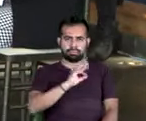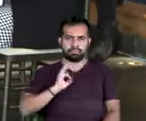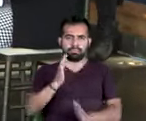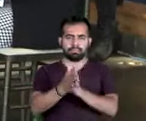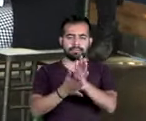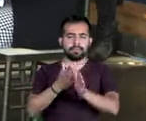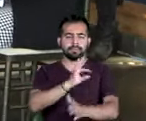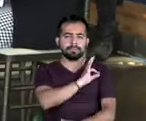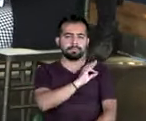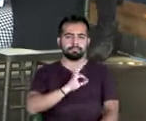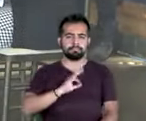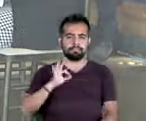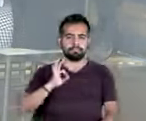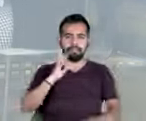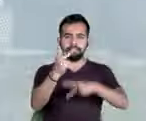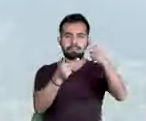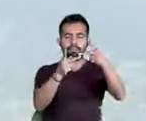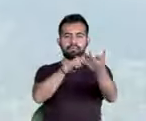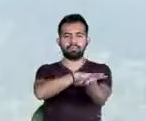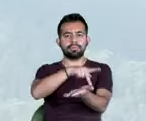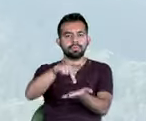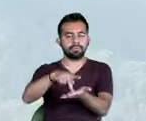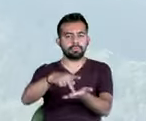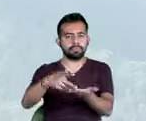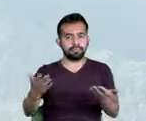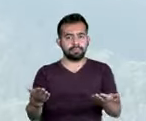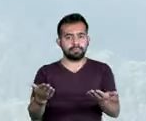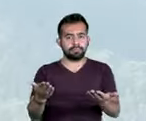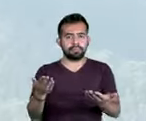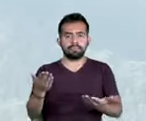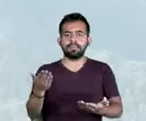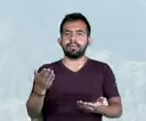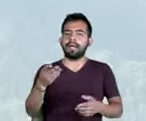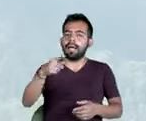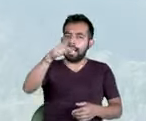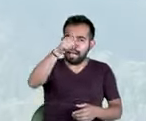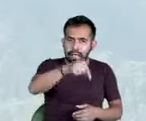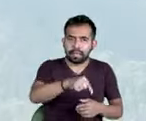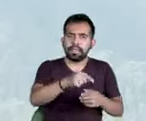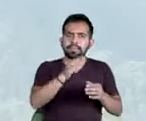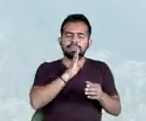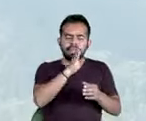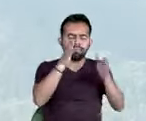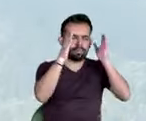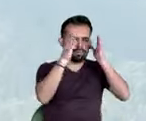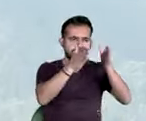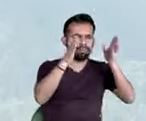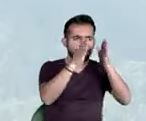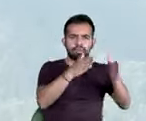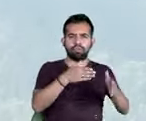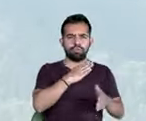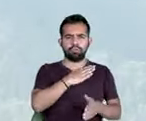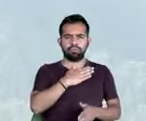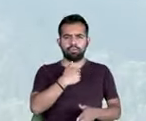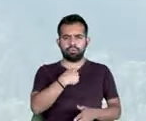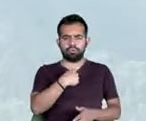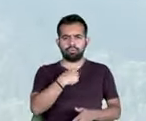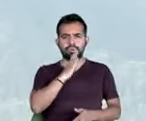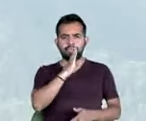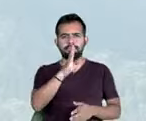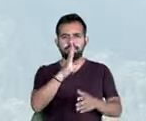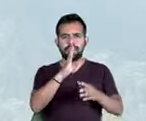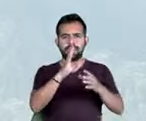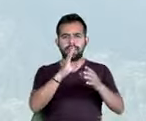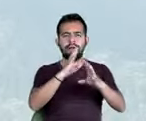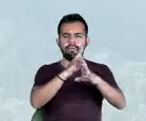la prefectura de Pichincha. ¿Sí? ¿Y a quién le han oído hablar del Chocó Andino? Yo le he oído hablar principalmente a la prefectura.